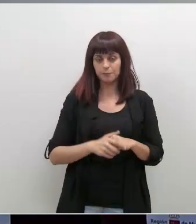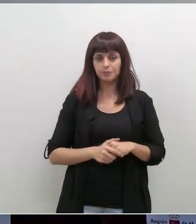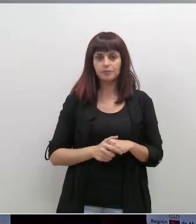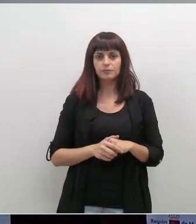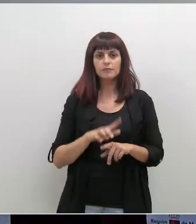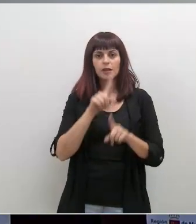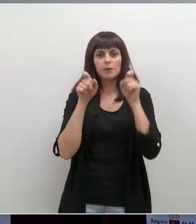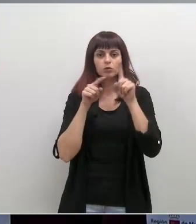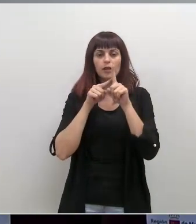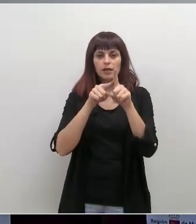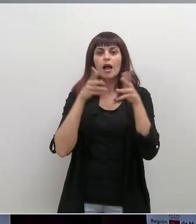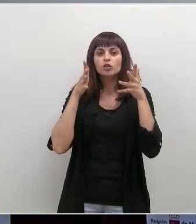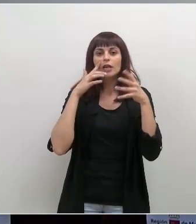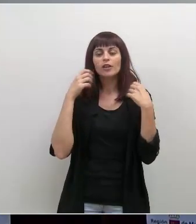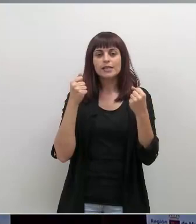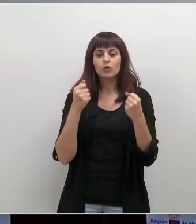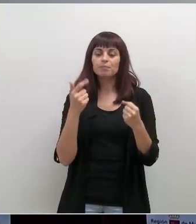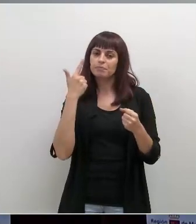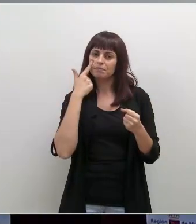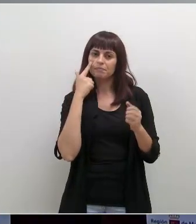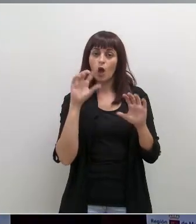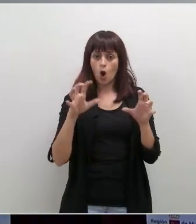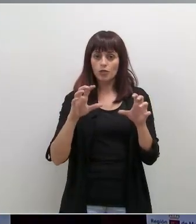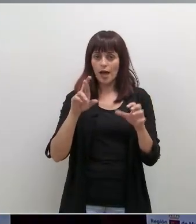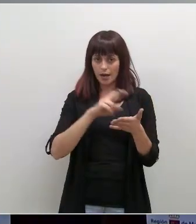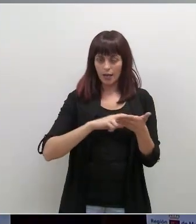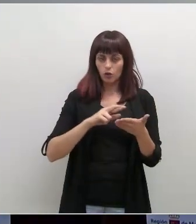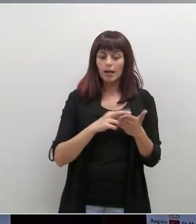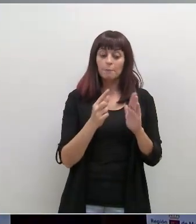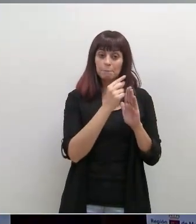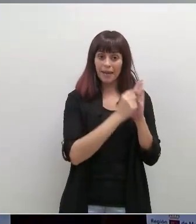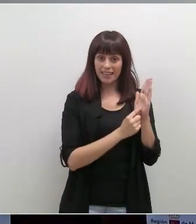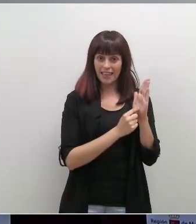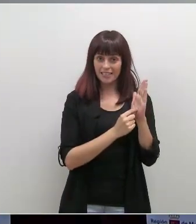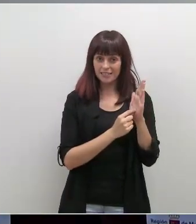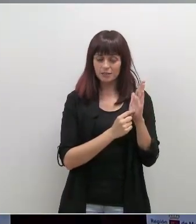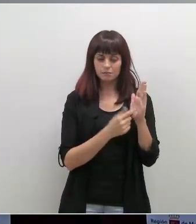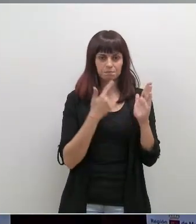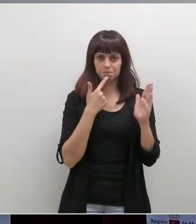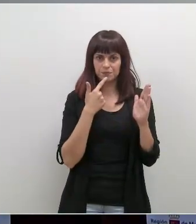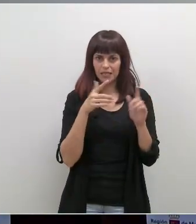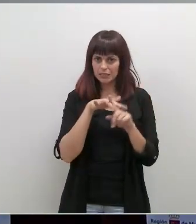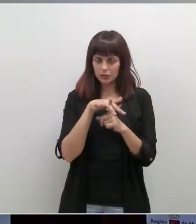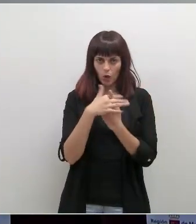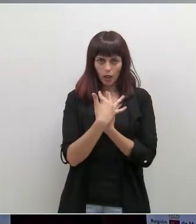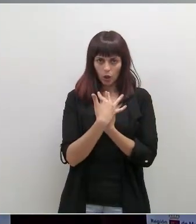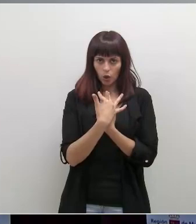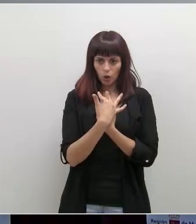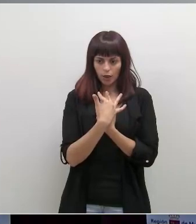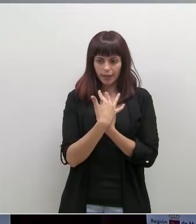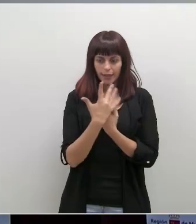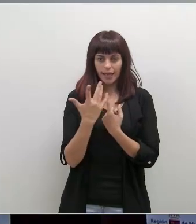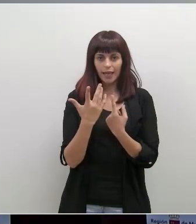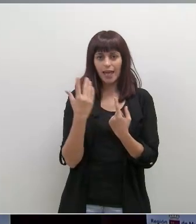consejero de Salud de Onda Regional. ¿Qué medidas ha tomado la Consejería de Salud tras recibir el informe en el que se denuncia la situación de desasistencia en